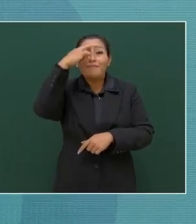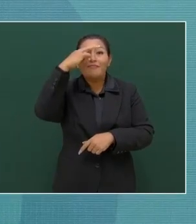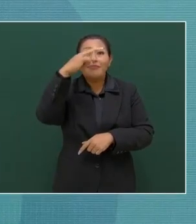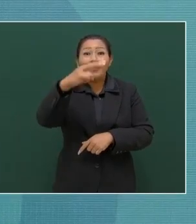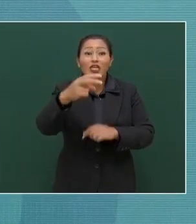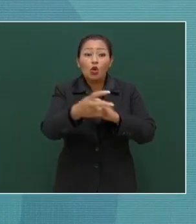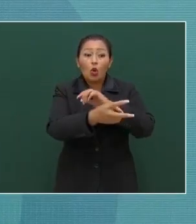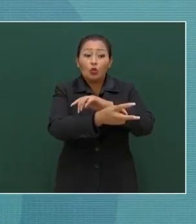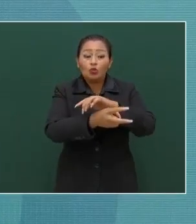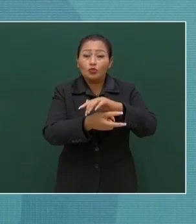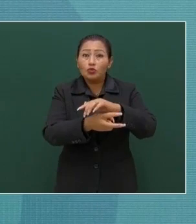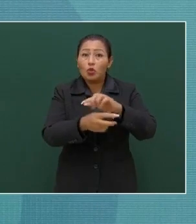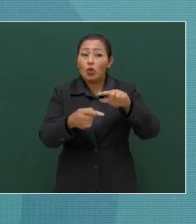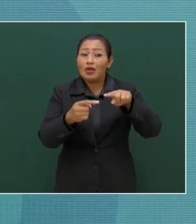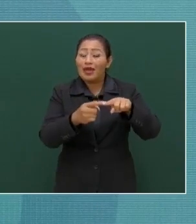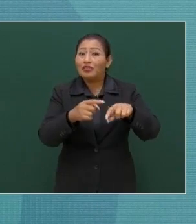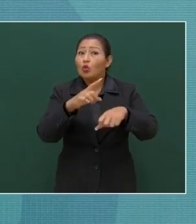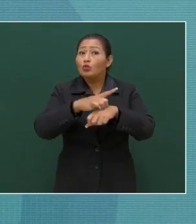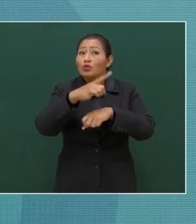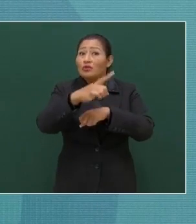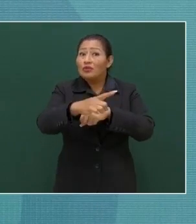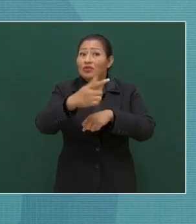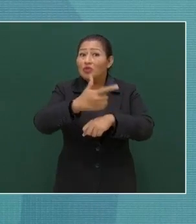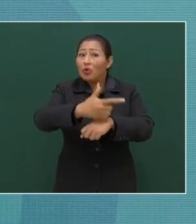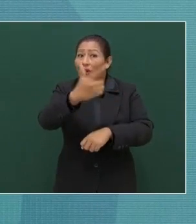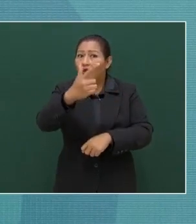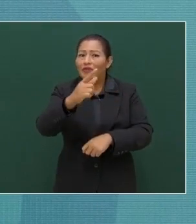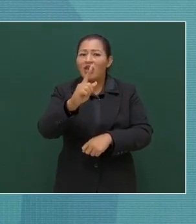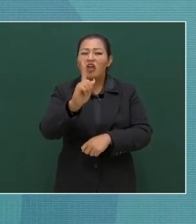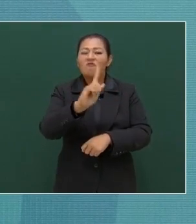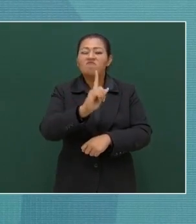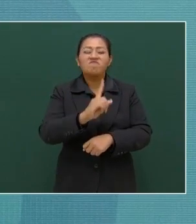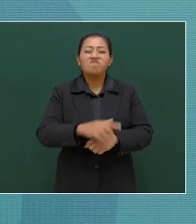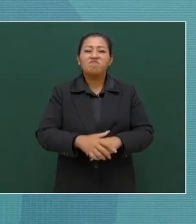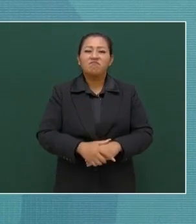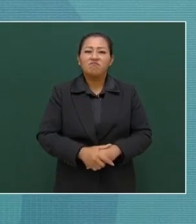se considerara delito grave.